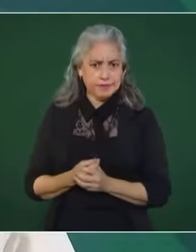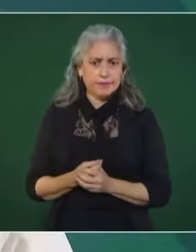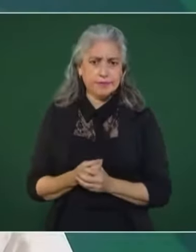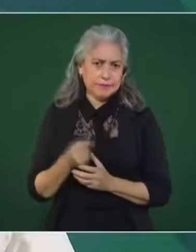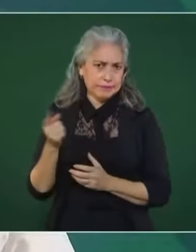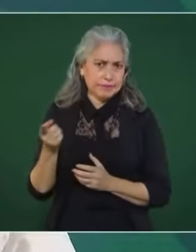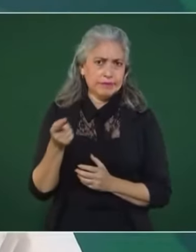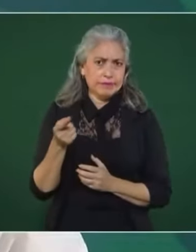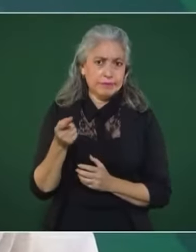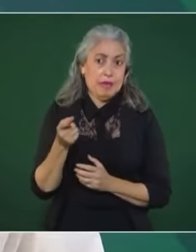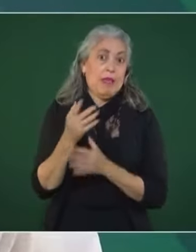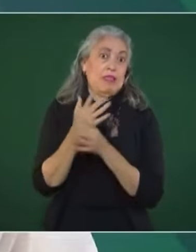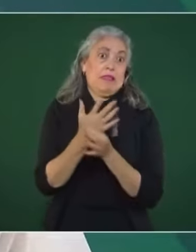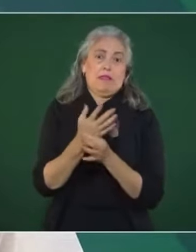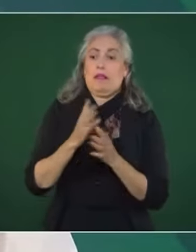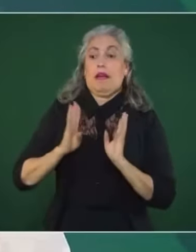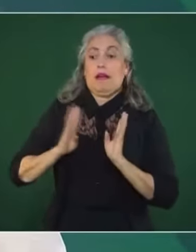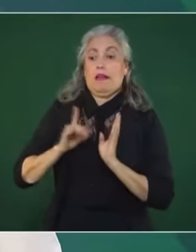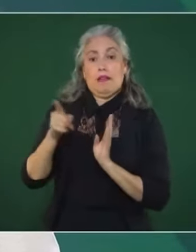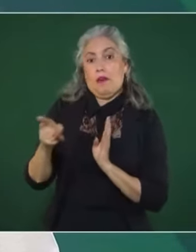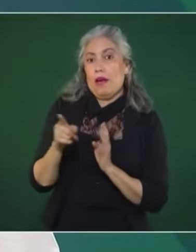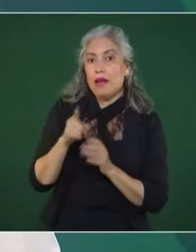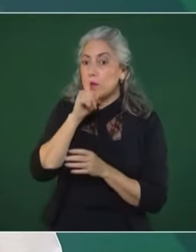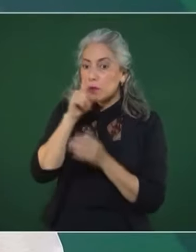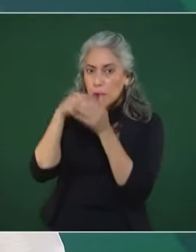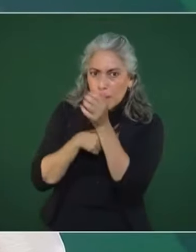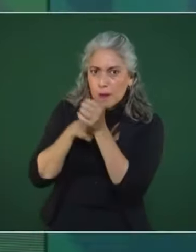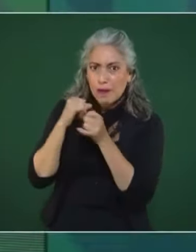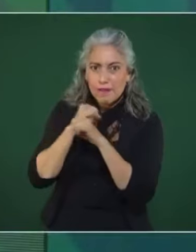el ejército oculta información. No es cierto.